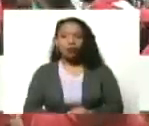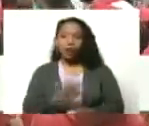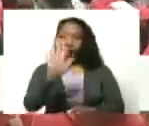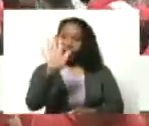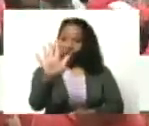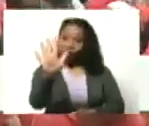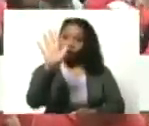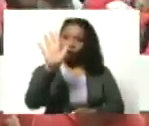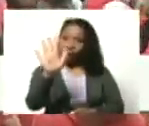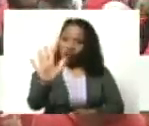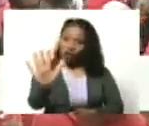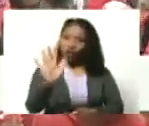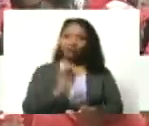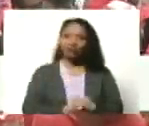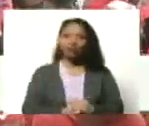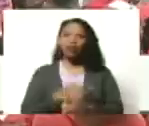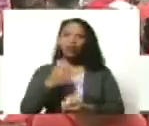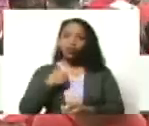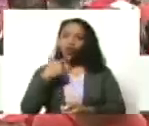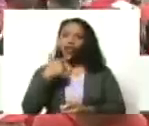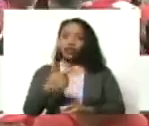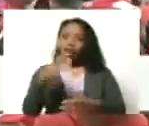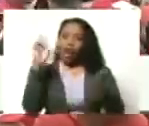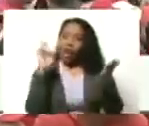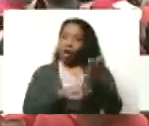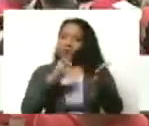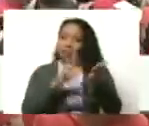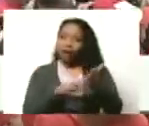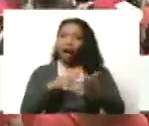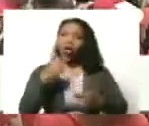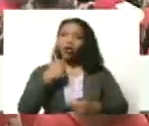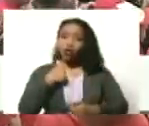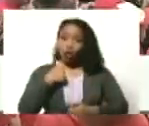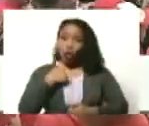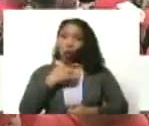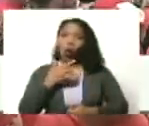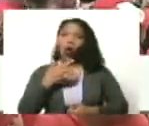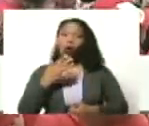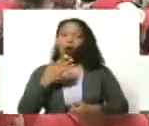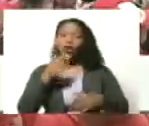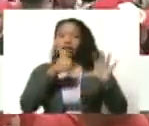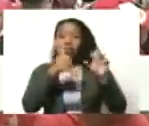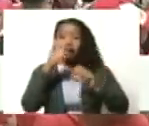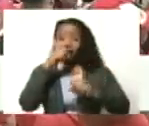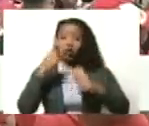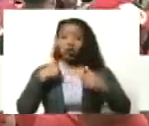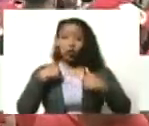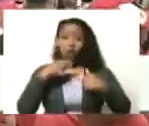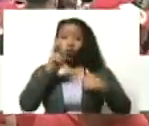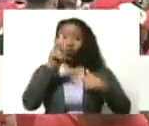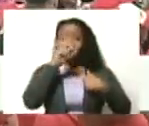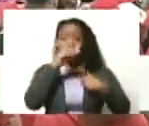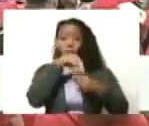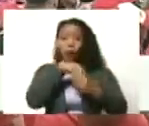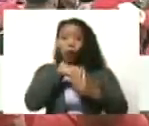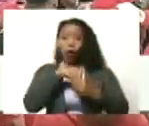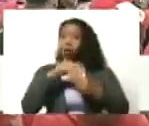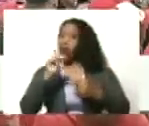Ya va. Le voy a decir la verdad. Yo tuviera 60 años, pero yo pasé 2 años preso que no